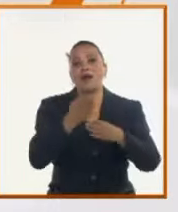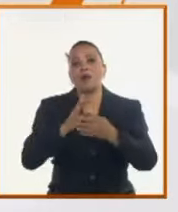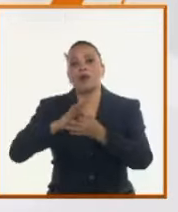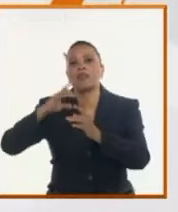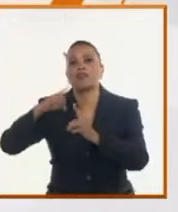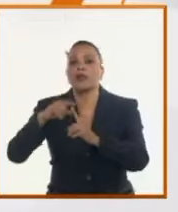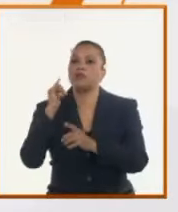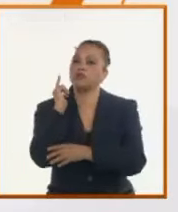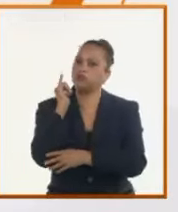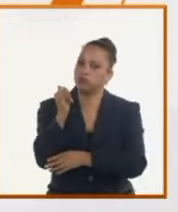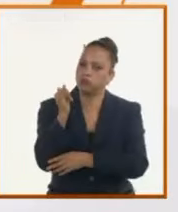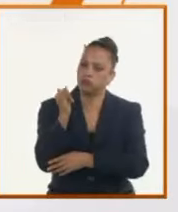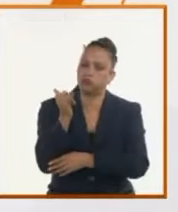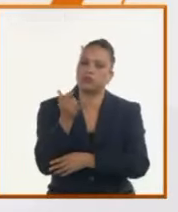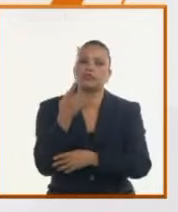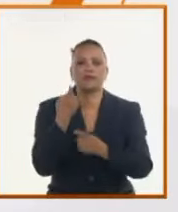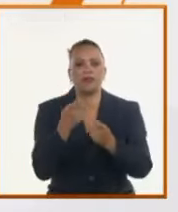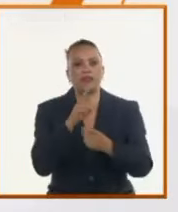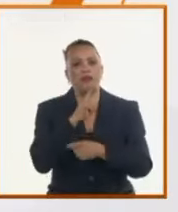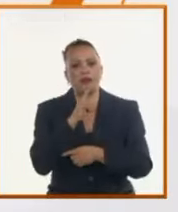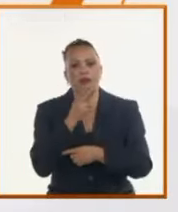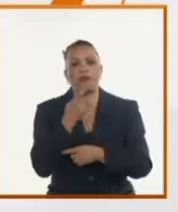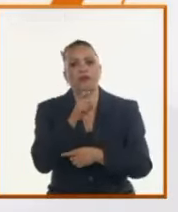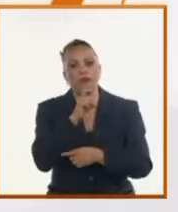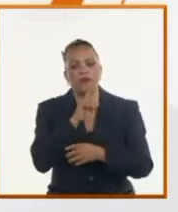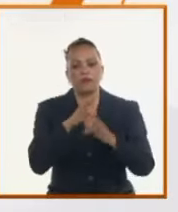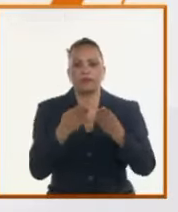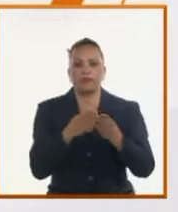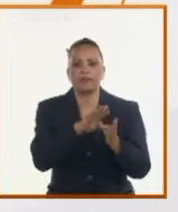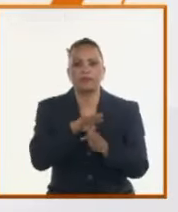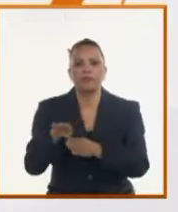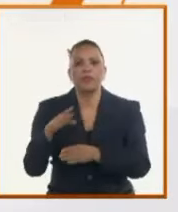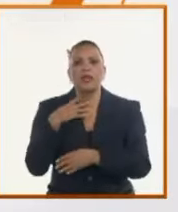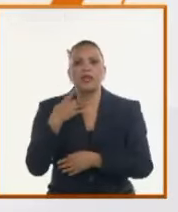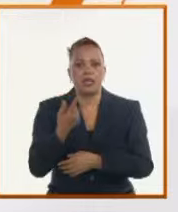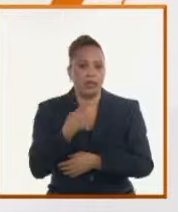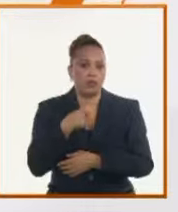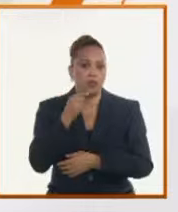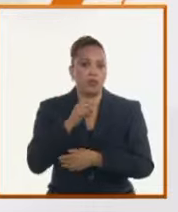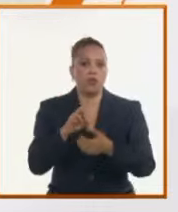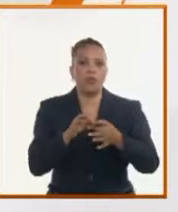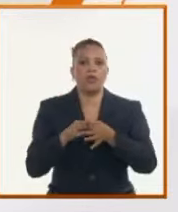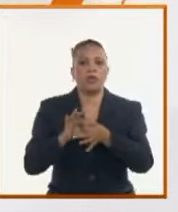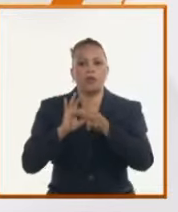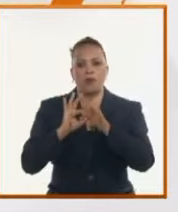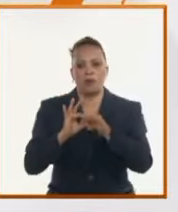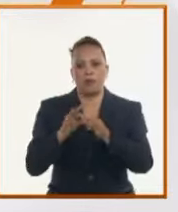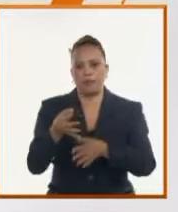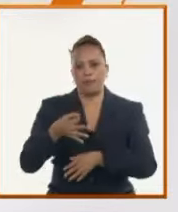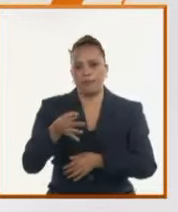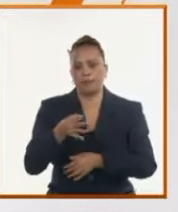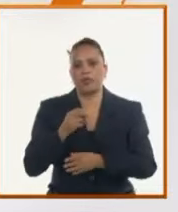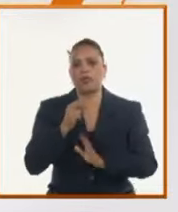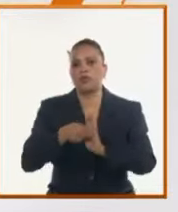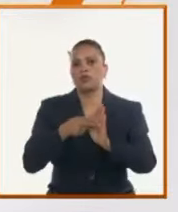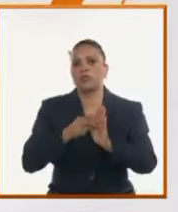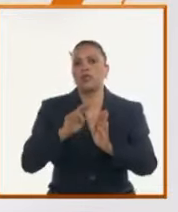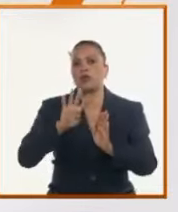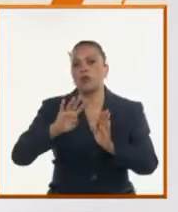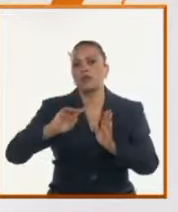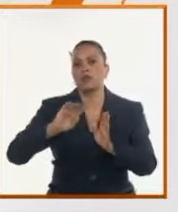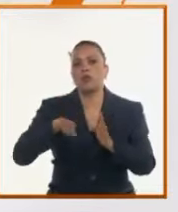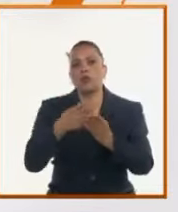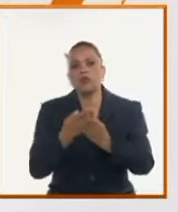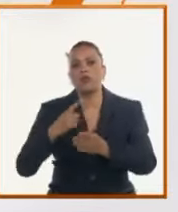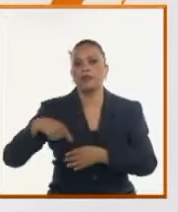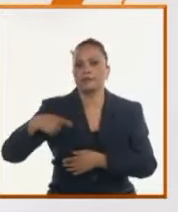viaje largo Mi nombre es Jorge ávarez desde guanabacoa los trenes están saliendo cada 4 días